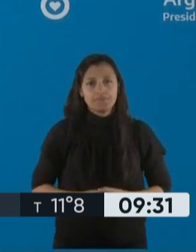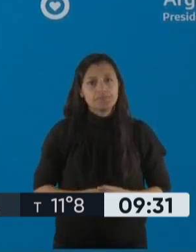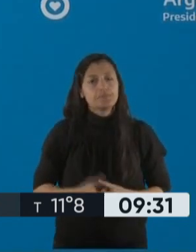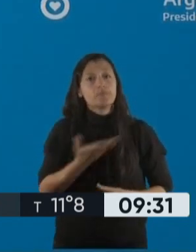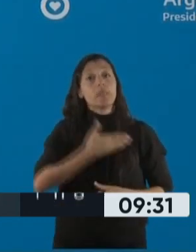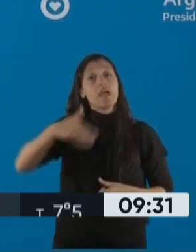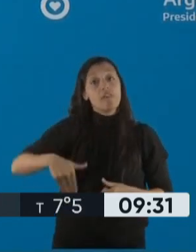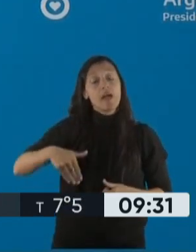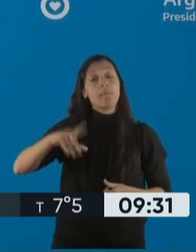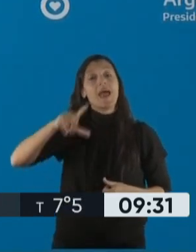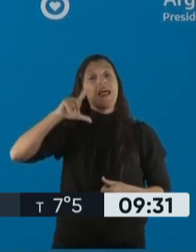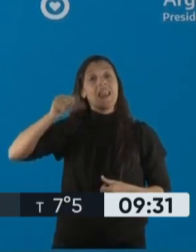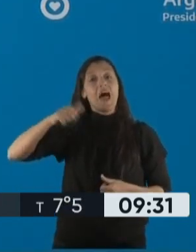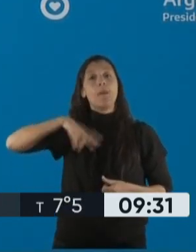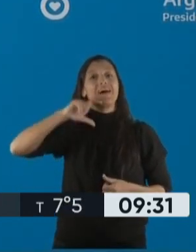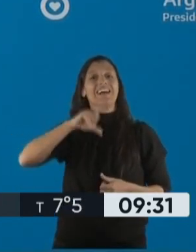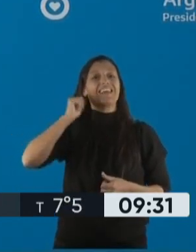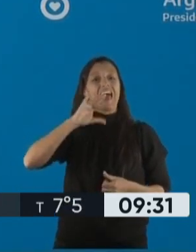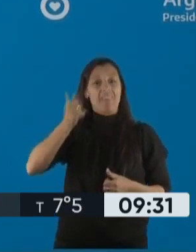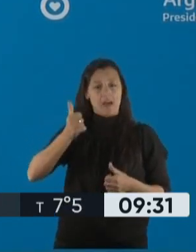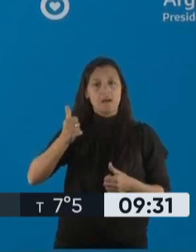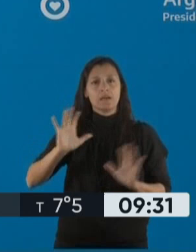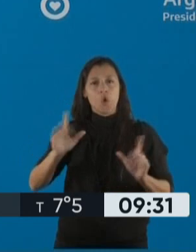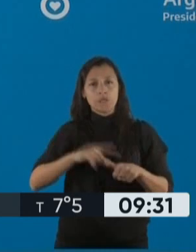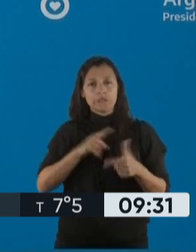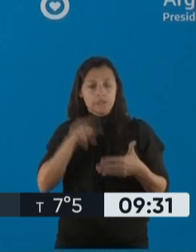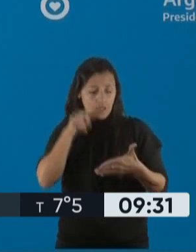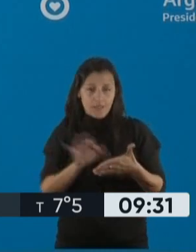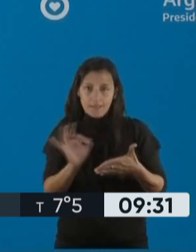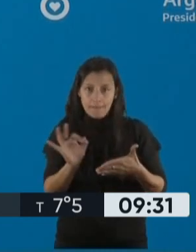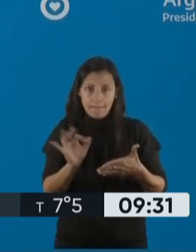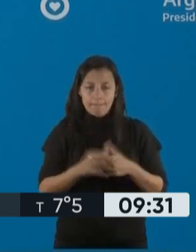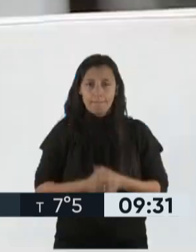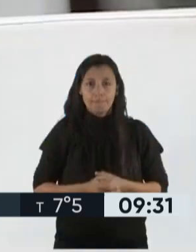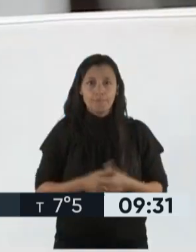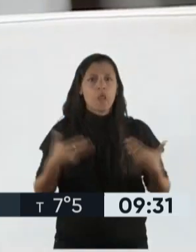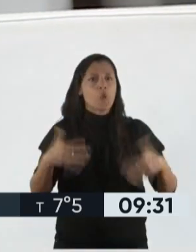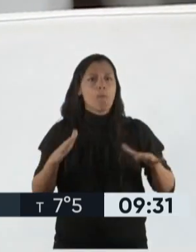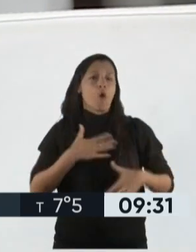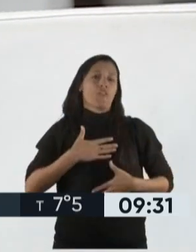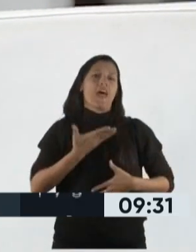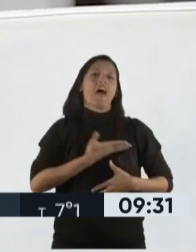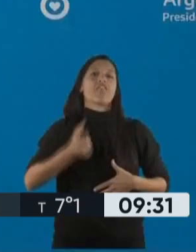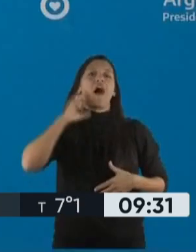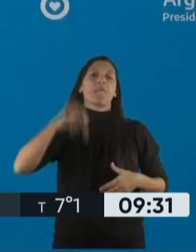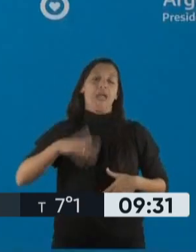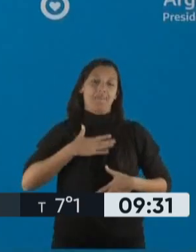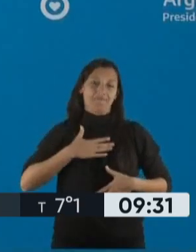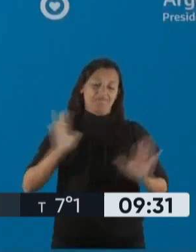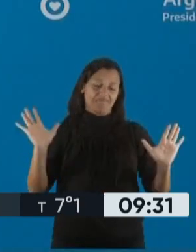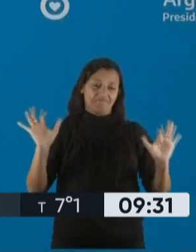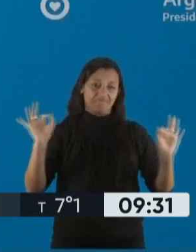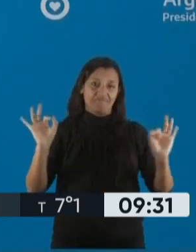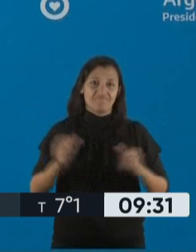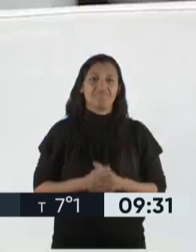FM La Prateada. Eduardo, ¿cómo estás? No veo. No importa. Soy Fabián Wallman. Fabián Wallman, FM La Prateada.